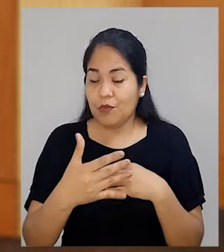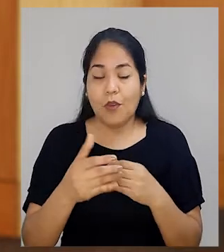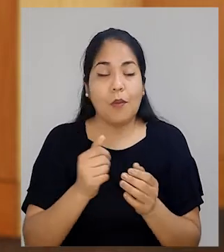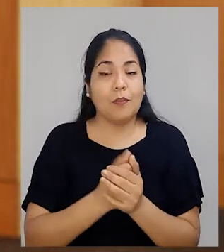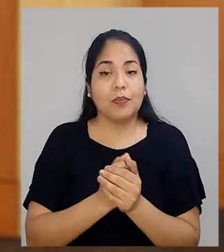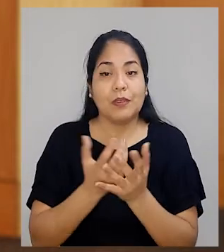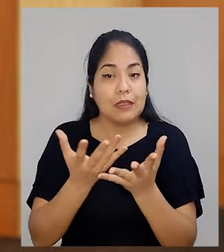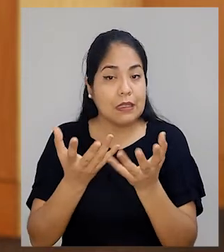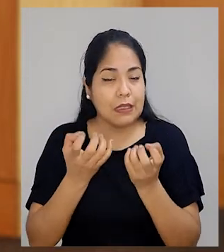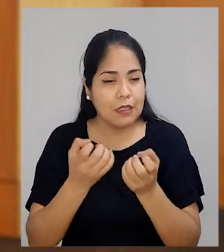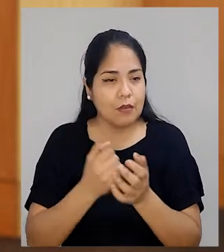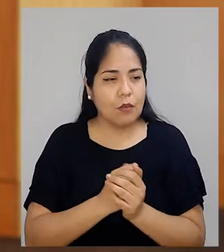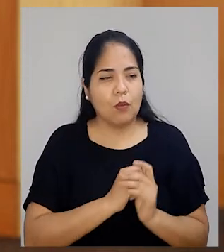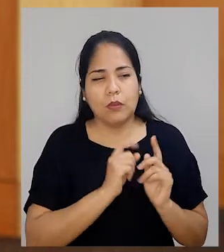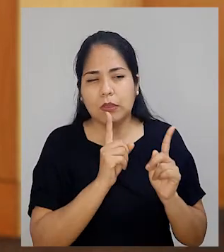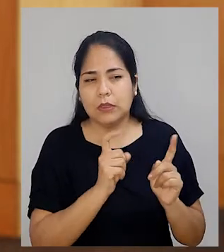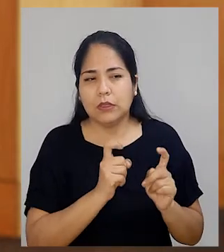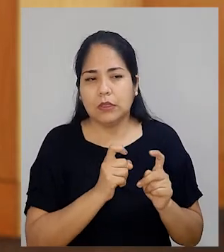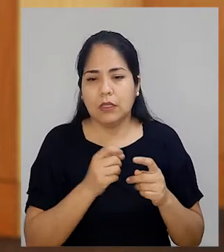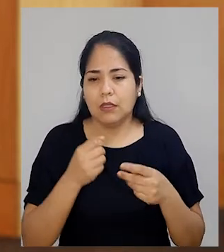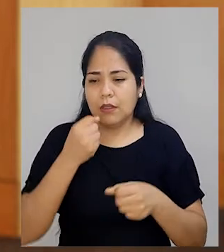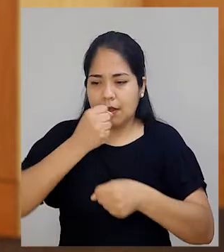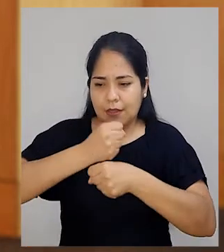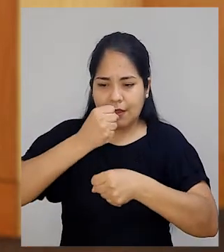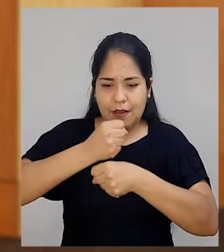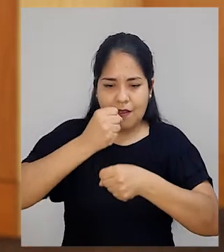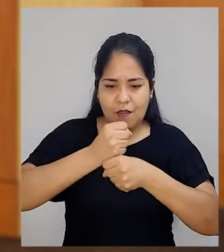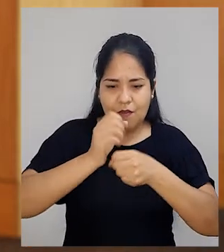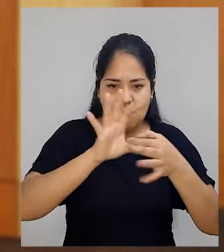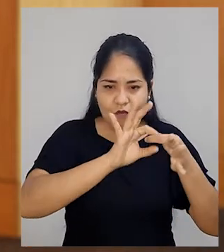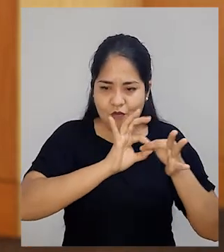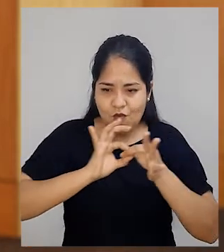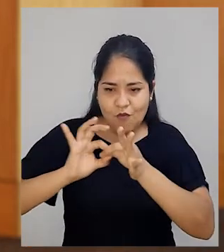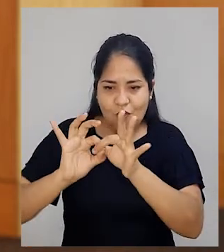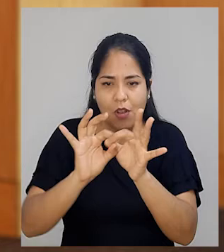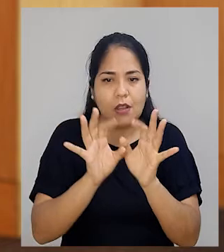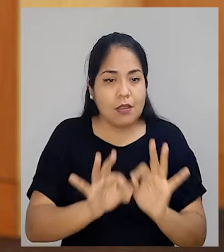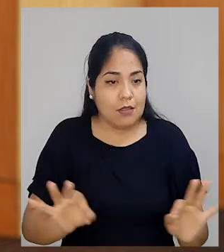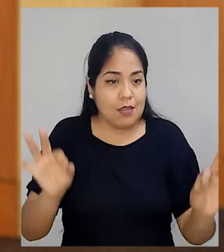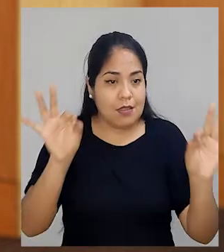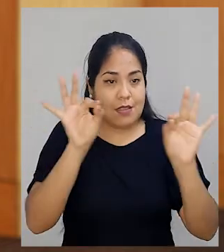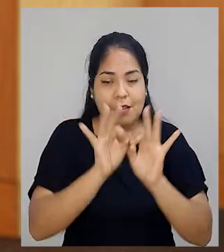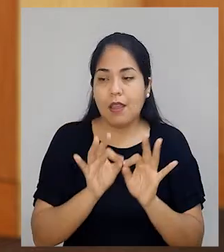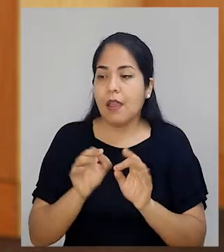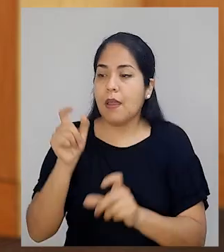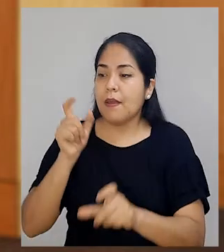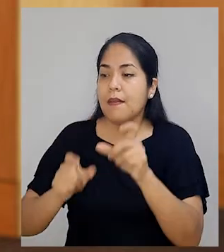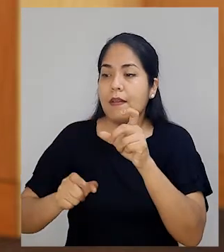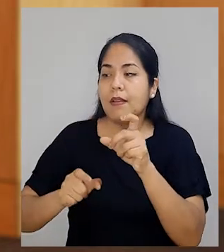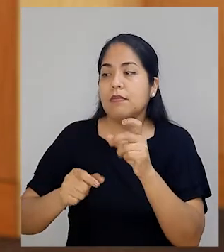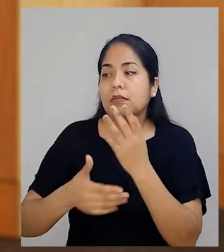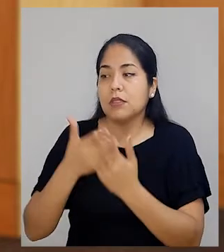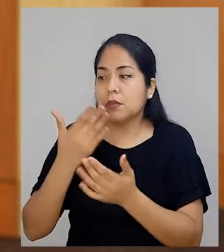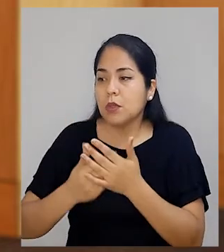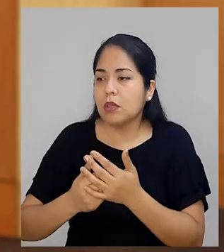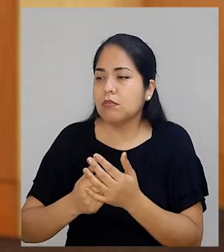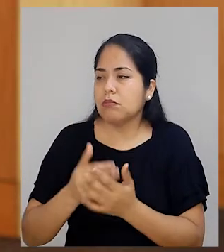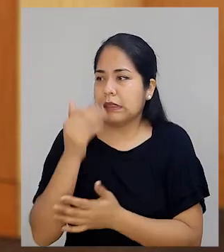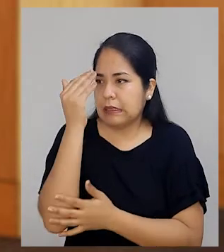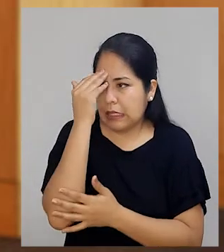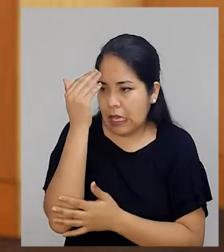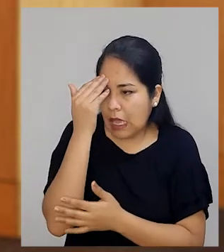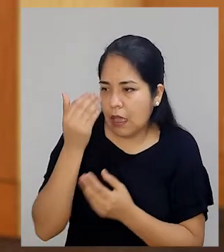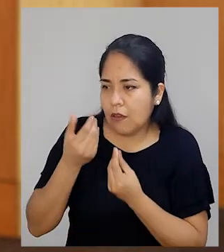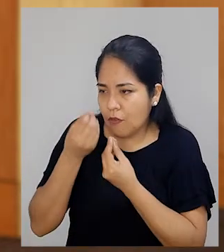nos gana, pero quiero terminar con algo. El trabajo en conjunto es importante para que las personas con